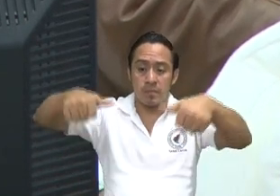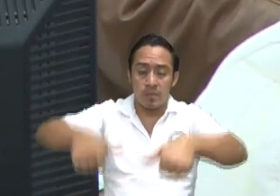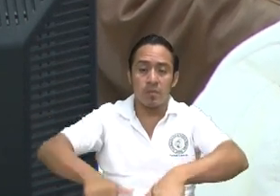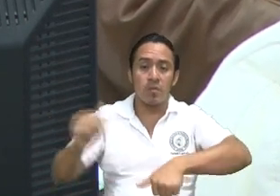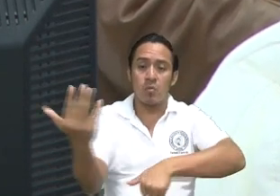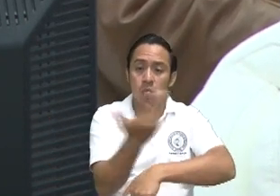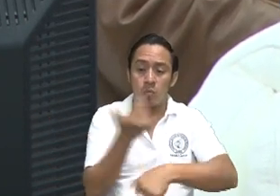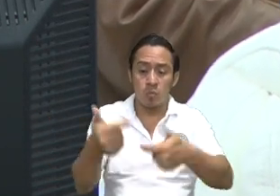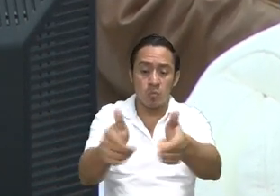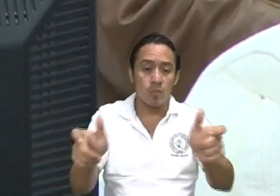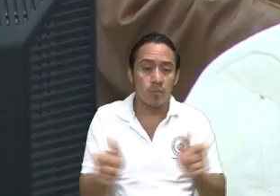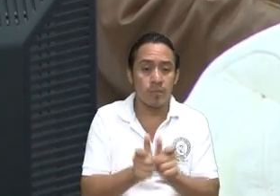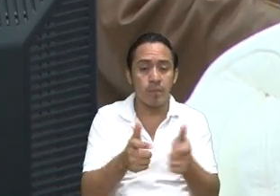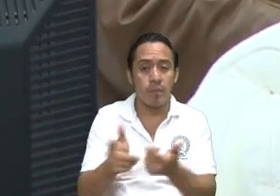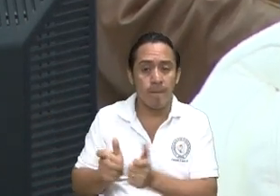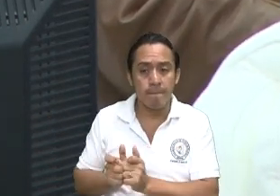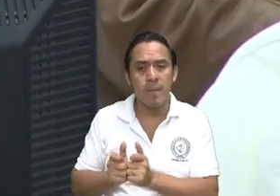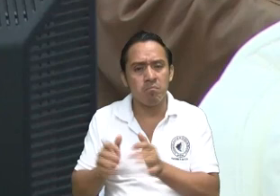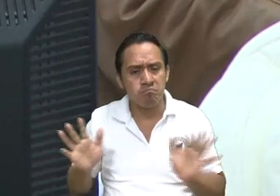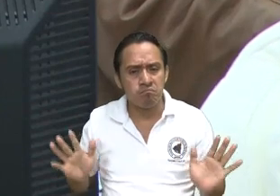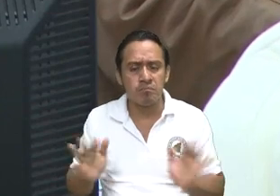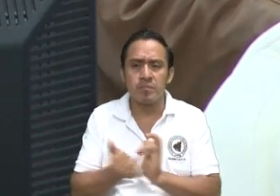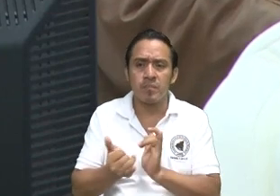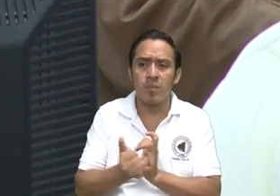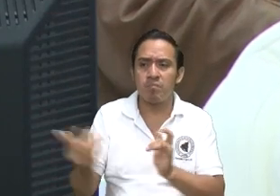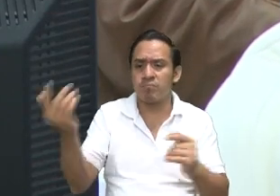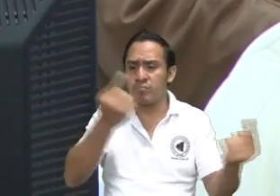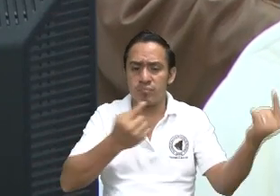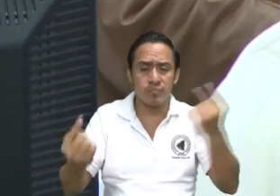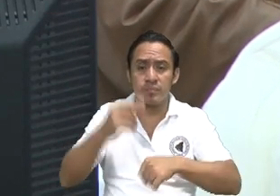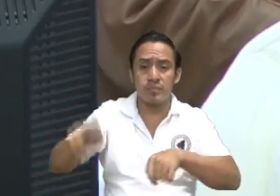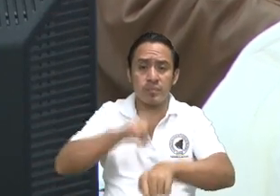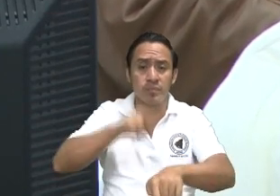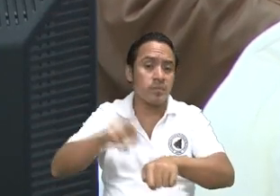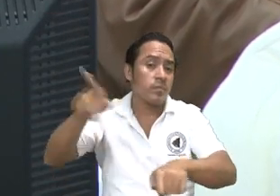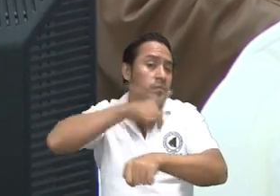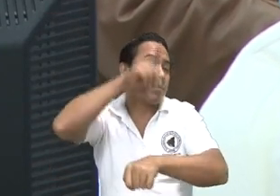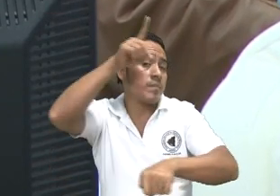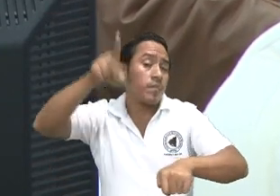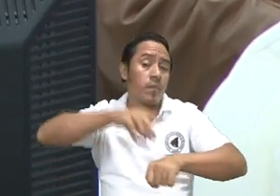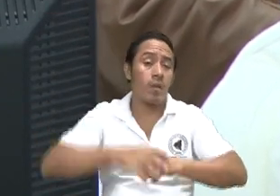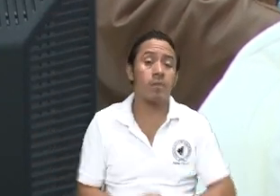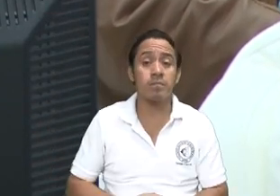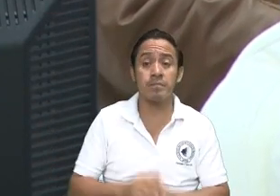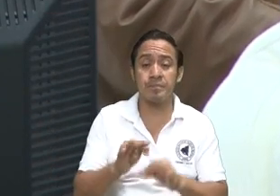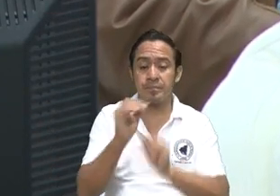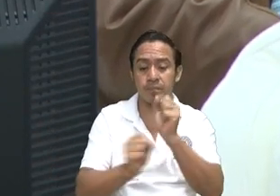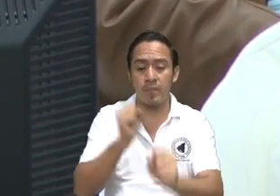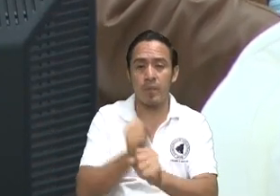todos los sectores, además una convergencia nacional para el desarrollo del país, y es así que en el